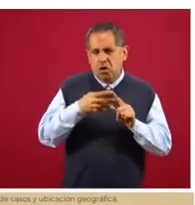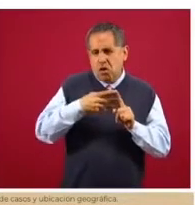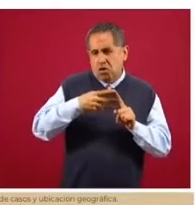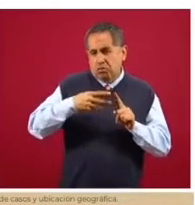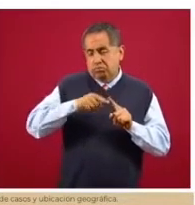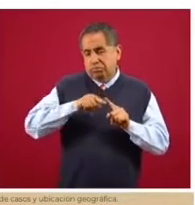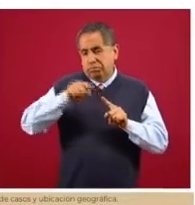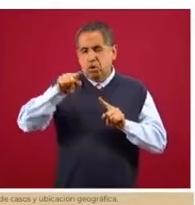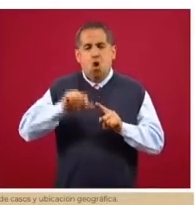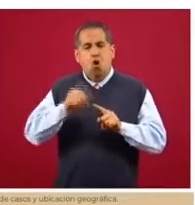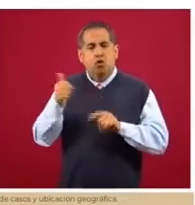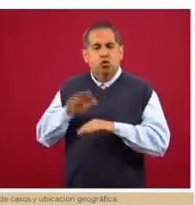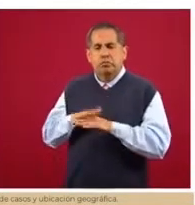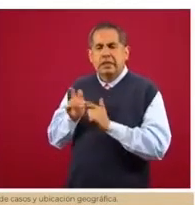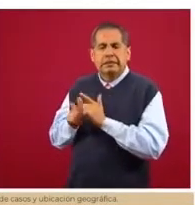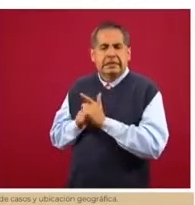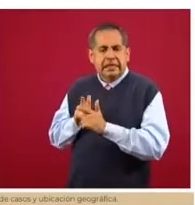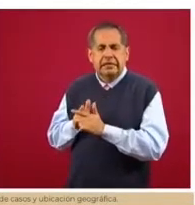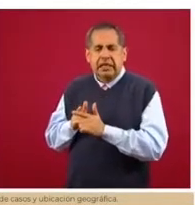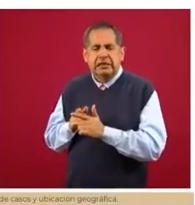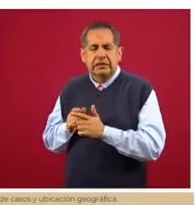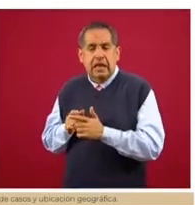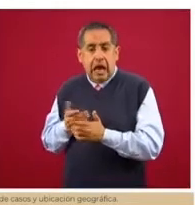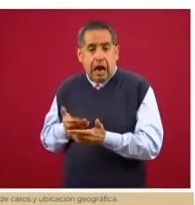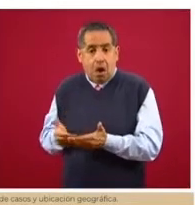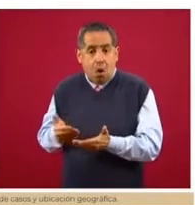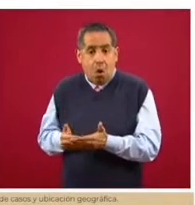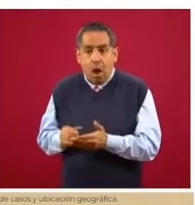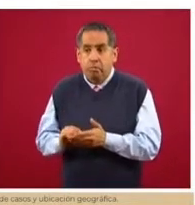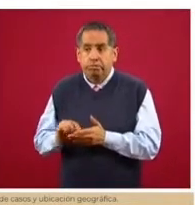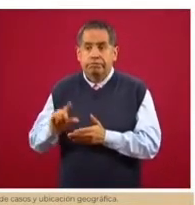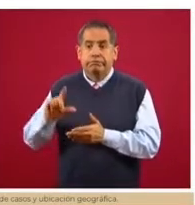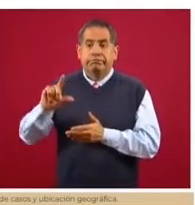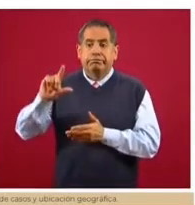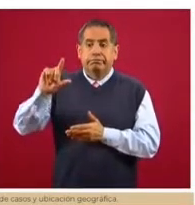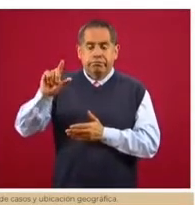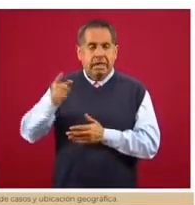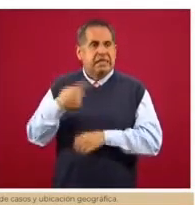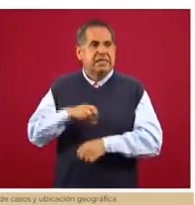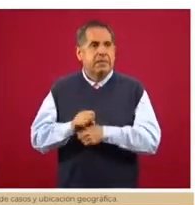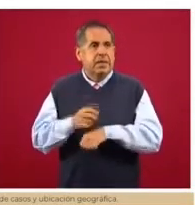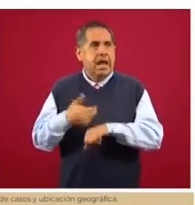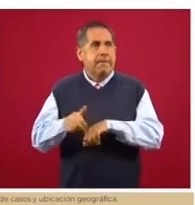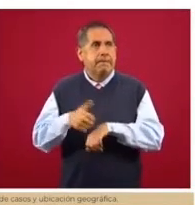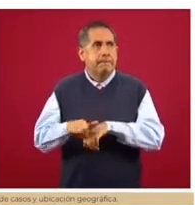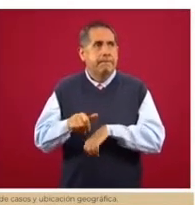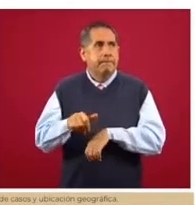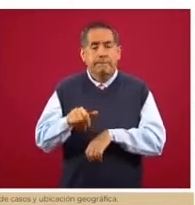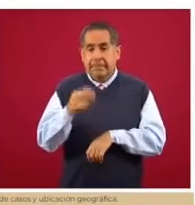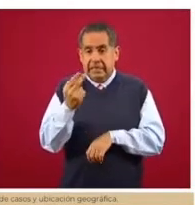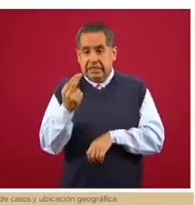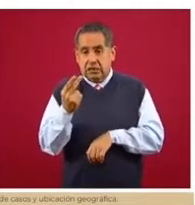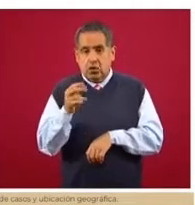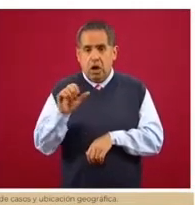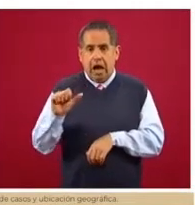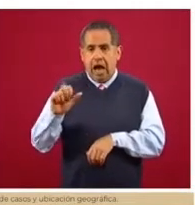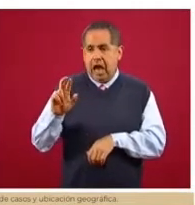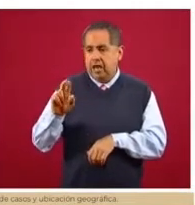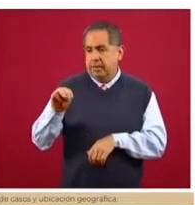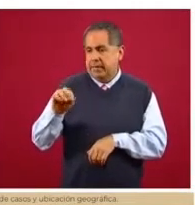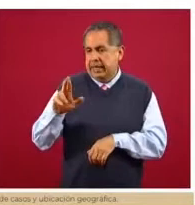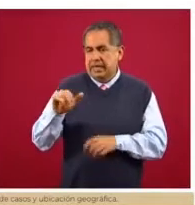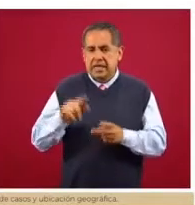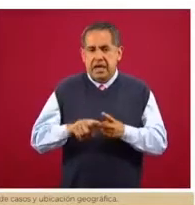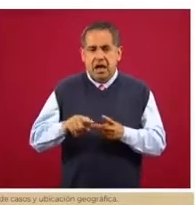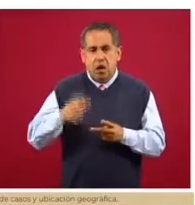más lenta, que igual empieza a acelerarse a partir de la semana 25 y 26, es decir, Armería, es